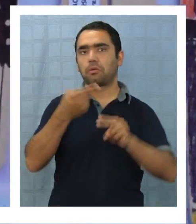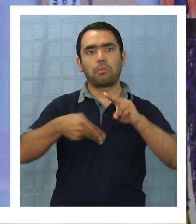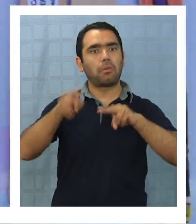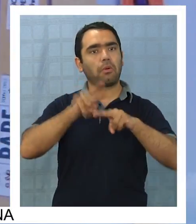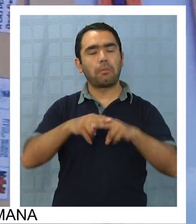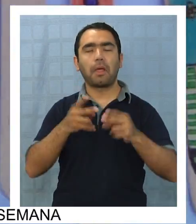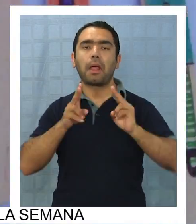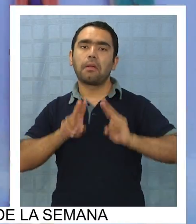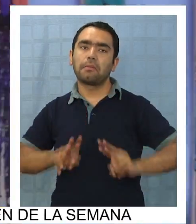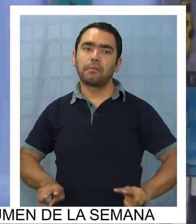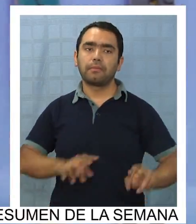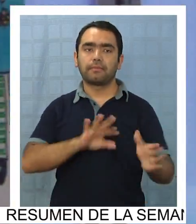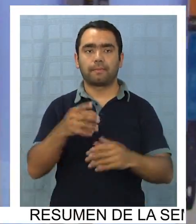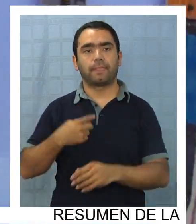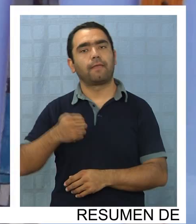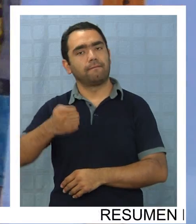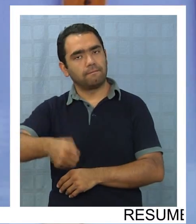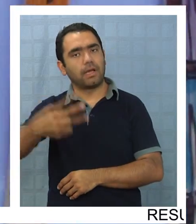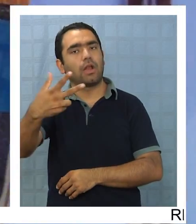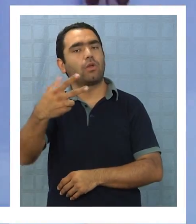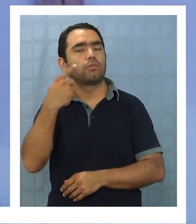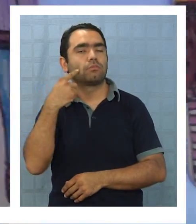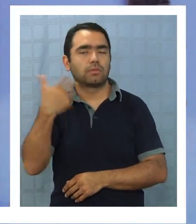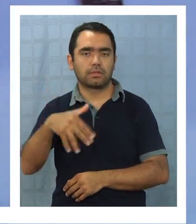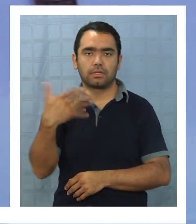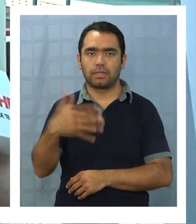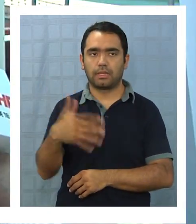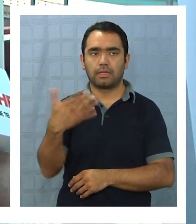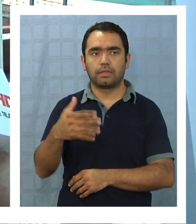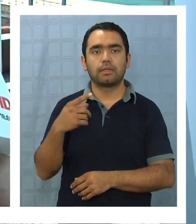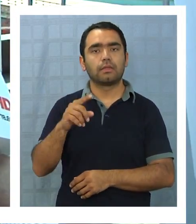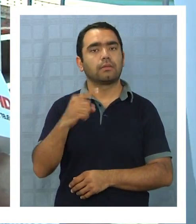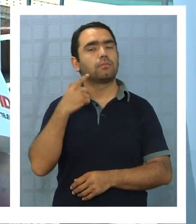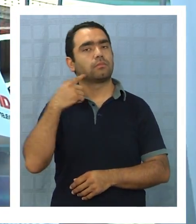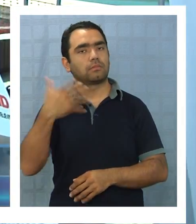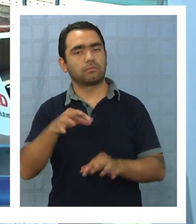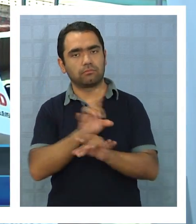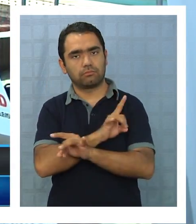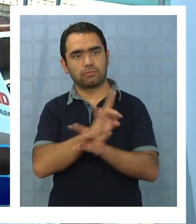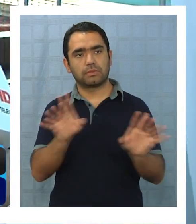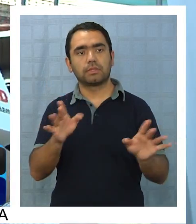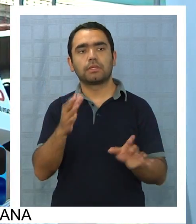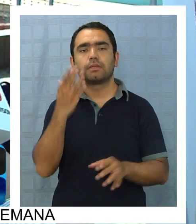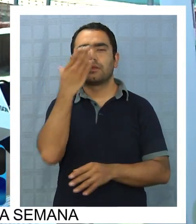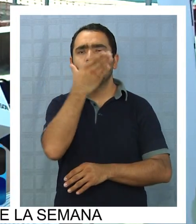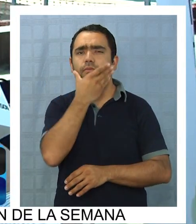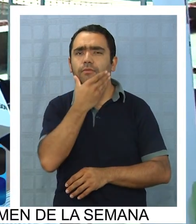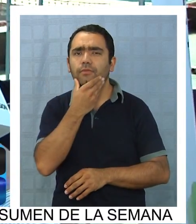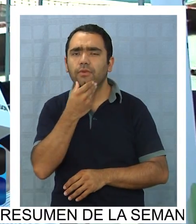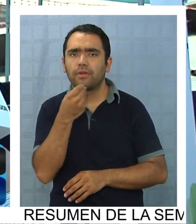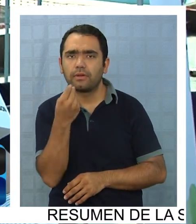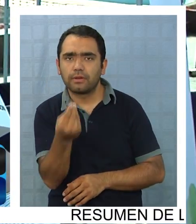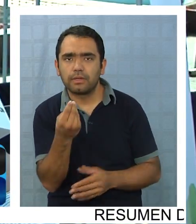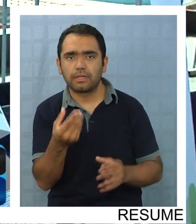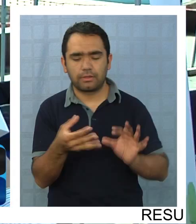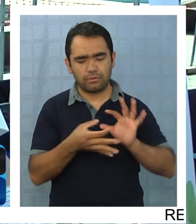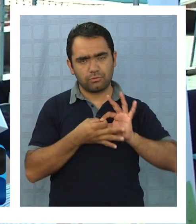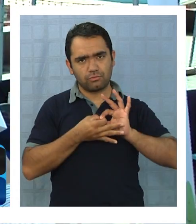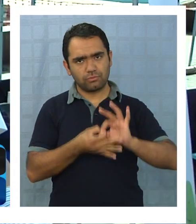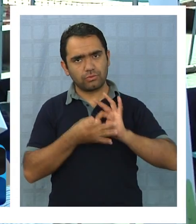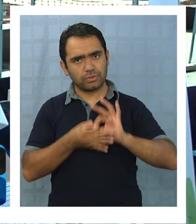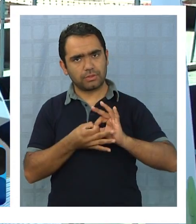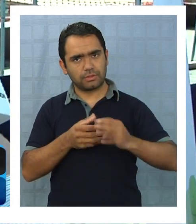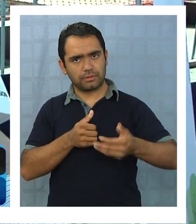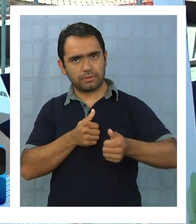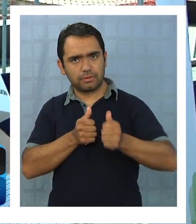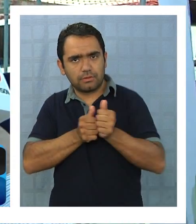que se relaja Un valor muy importante es muy significativo y aparte que es muy lindo la conexión que se forma con